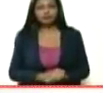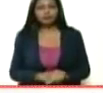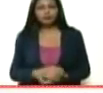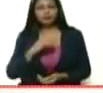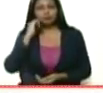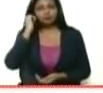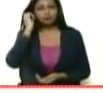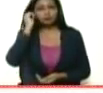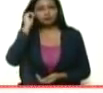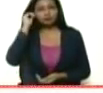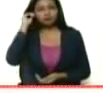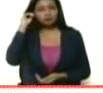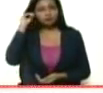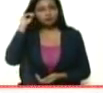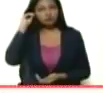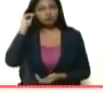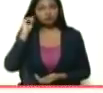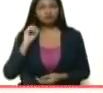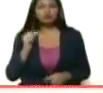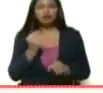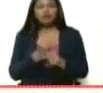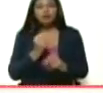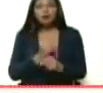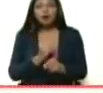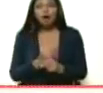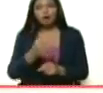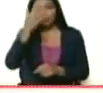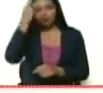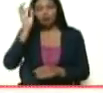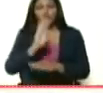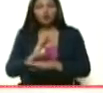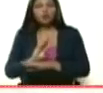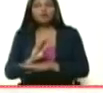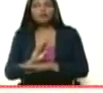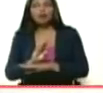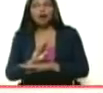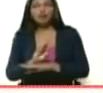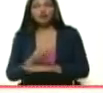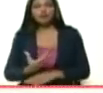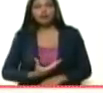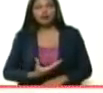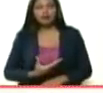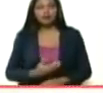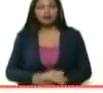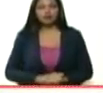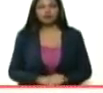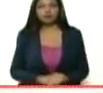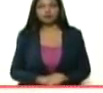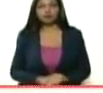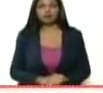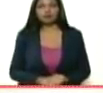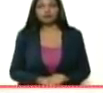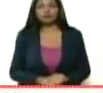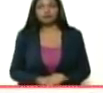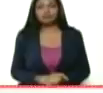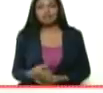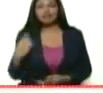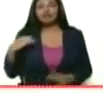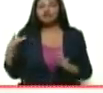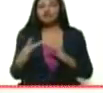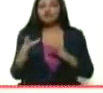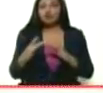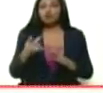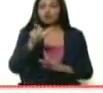país. Es trabajador del Consejo de Protección de la Alcaldía. Refiere contacto de